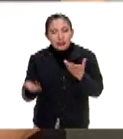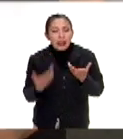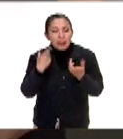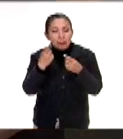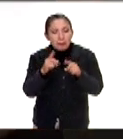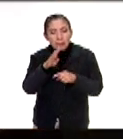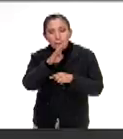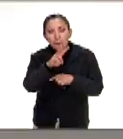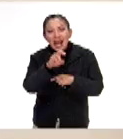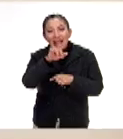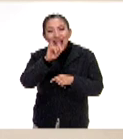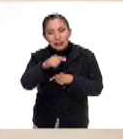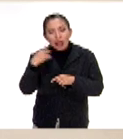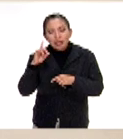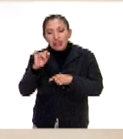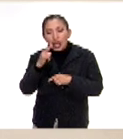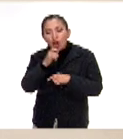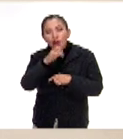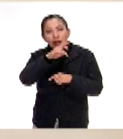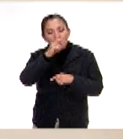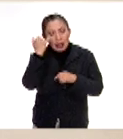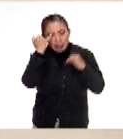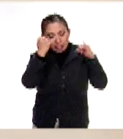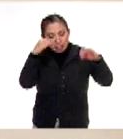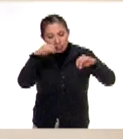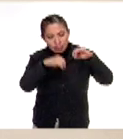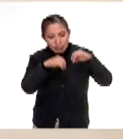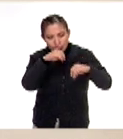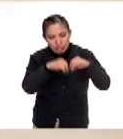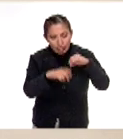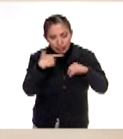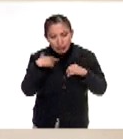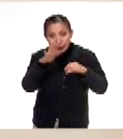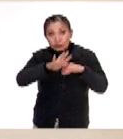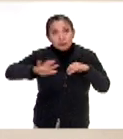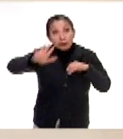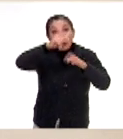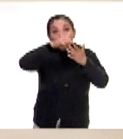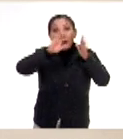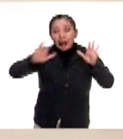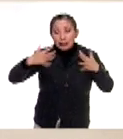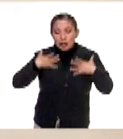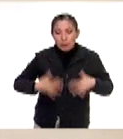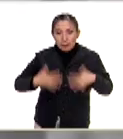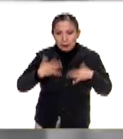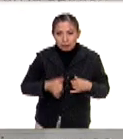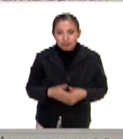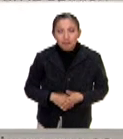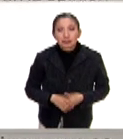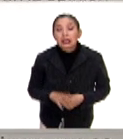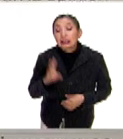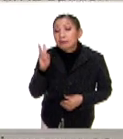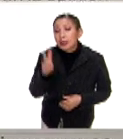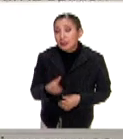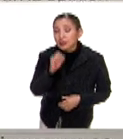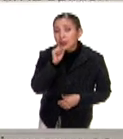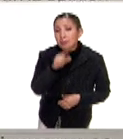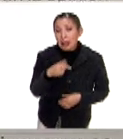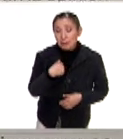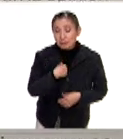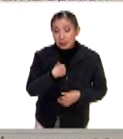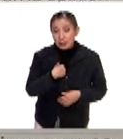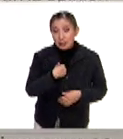sinfonía de ballet, para la que Diego Rivera diseñó la escenografía y parte del vestuario. Y la verdad, también a